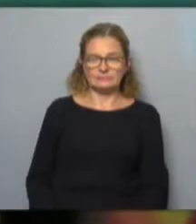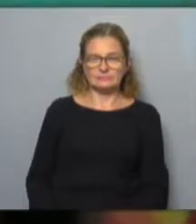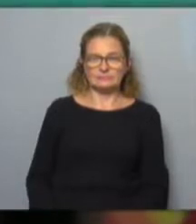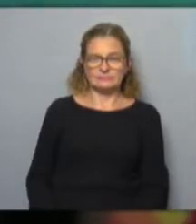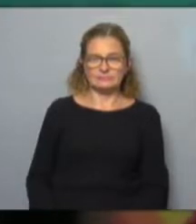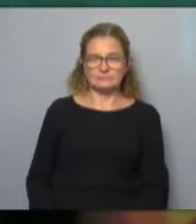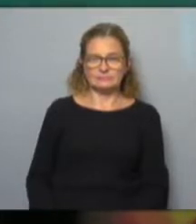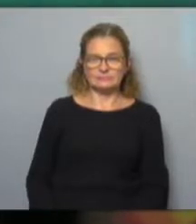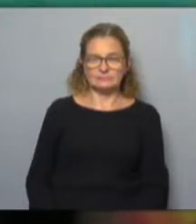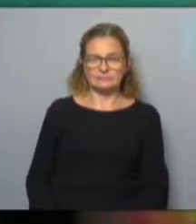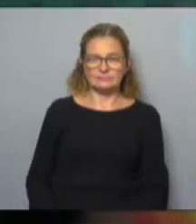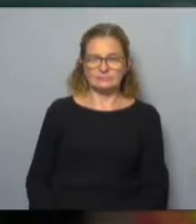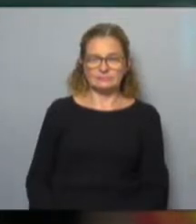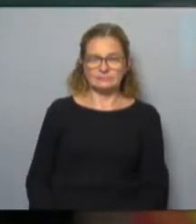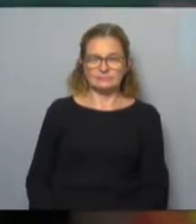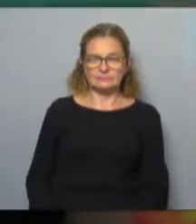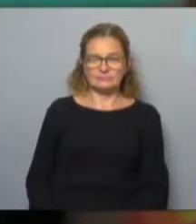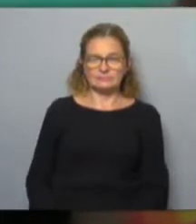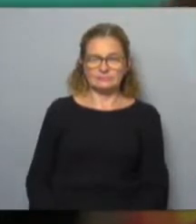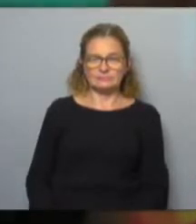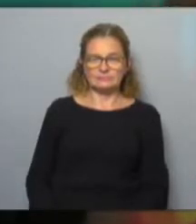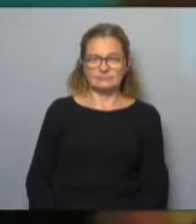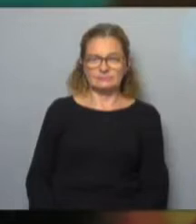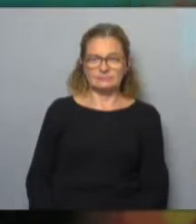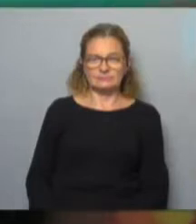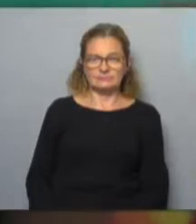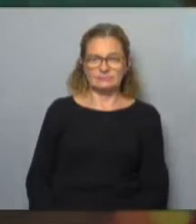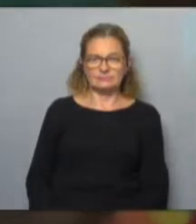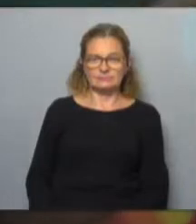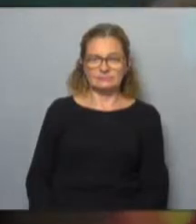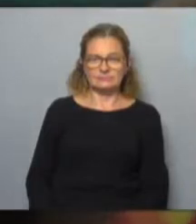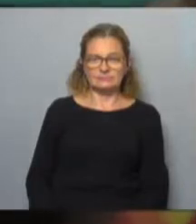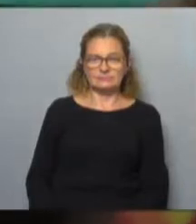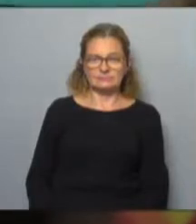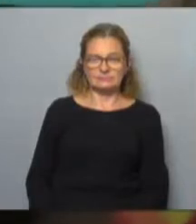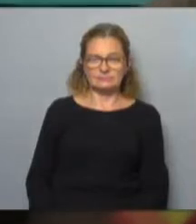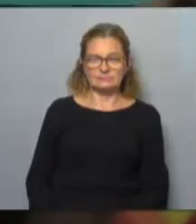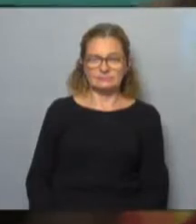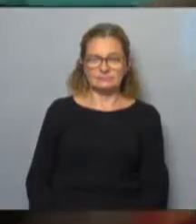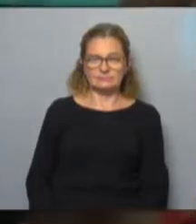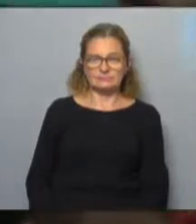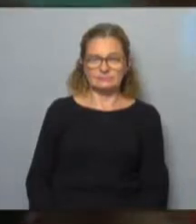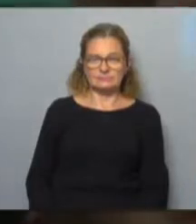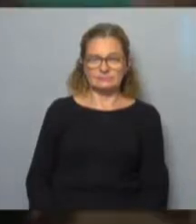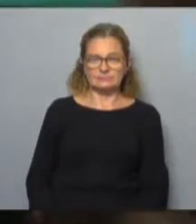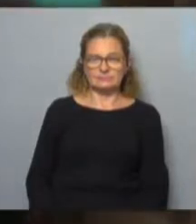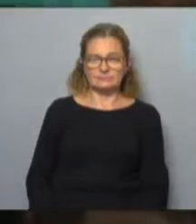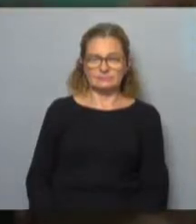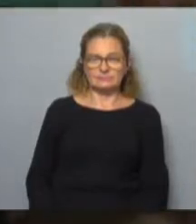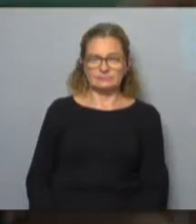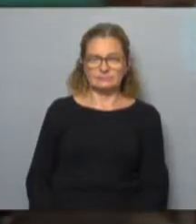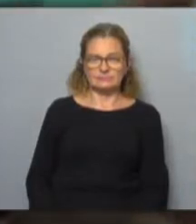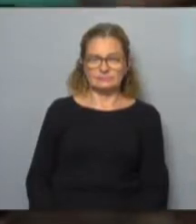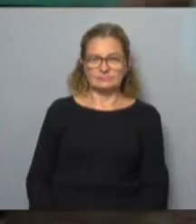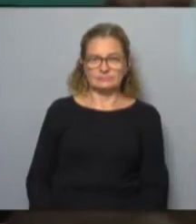nosotros vamos a hacer la mayor revolución pacífica que la historia del mundo